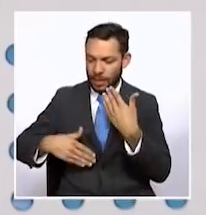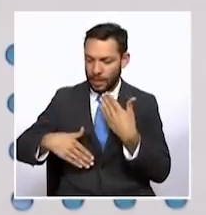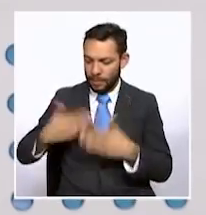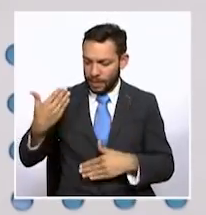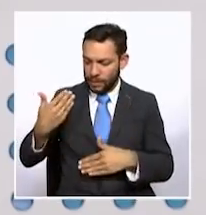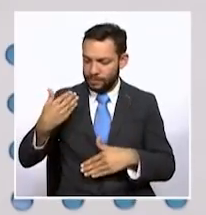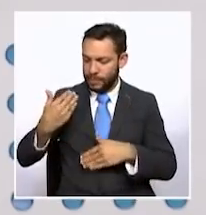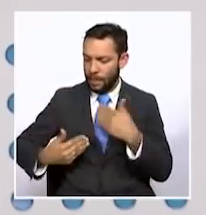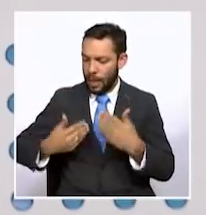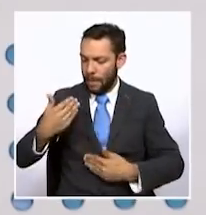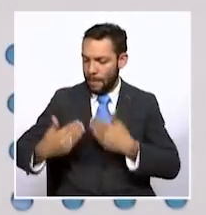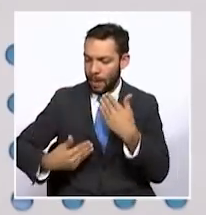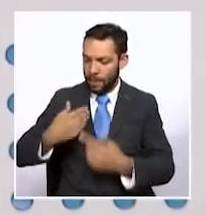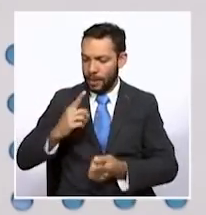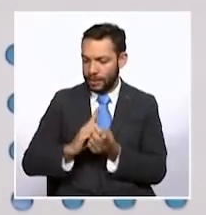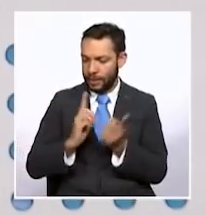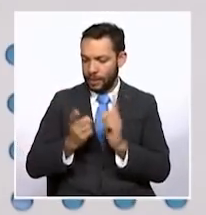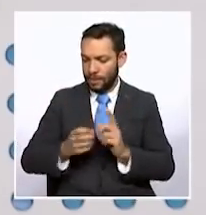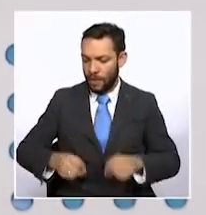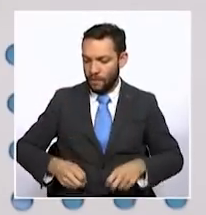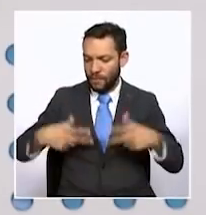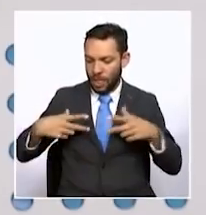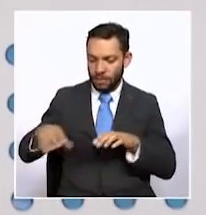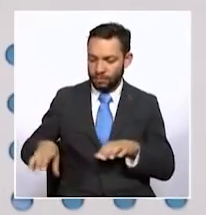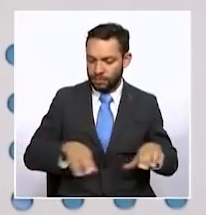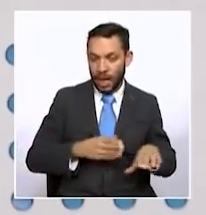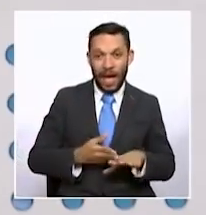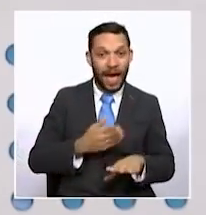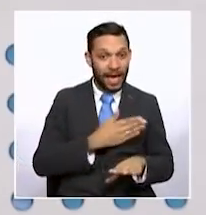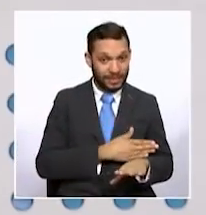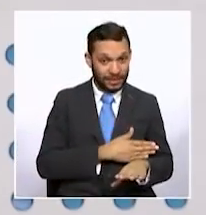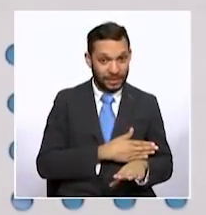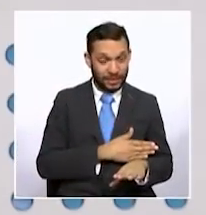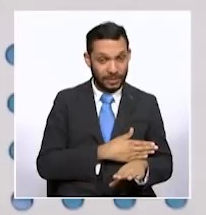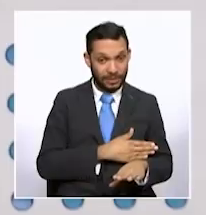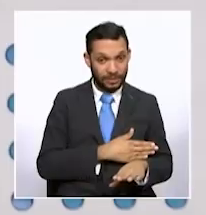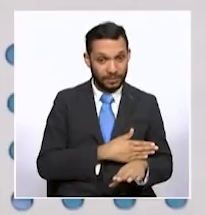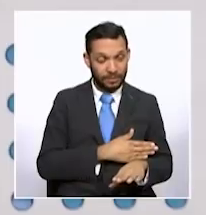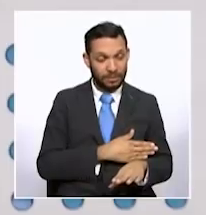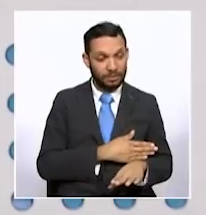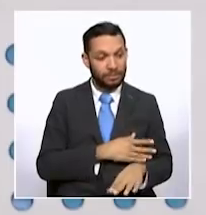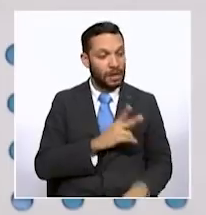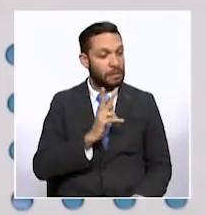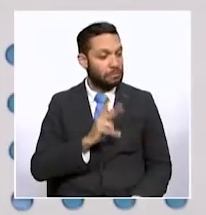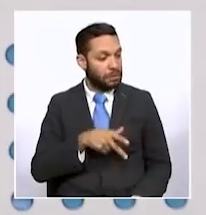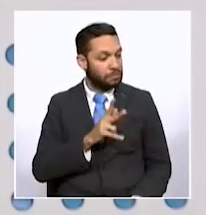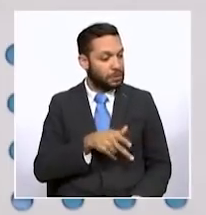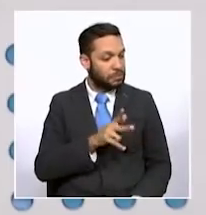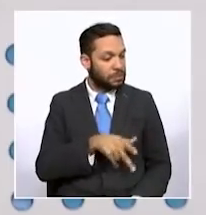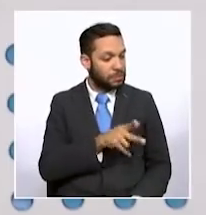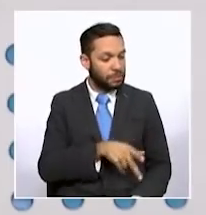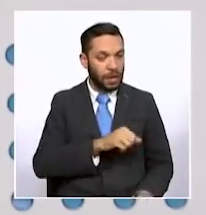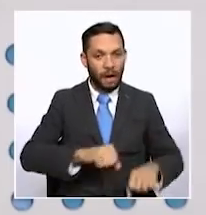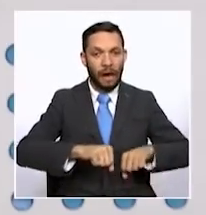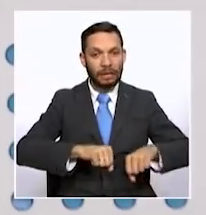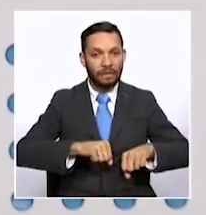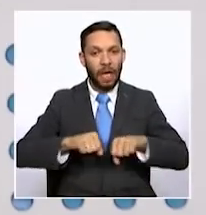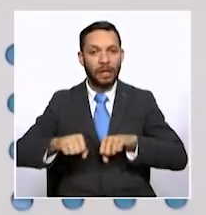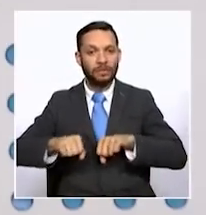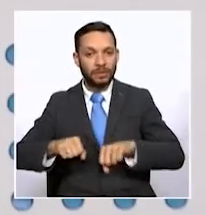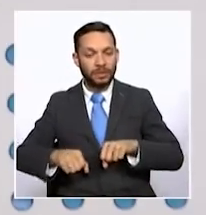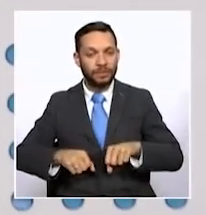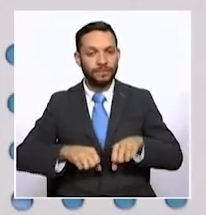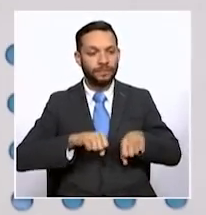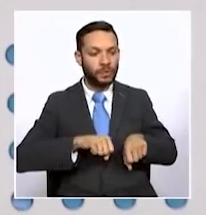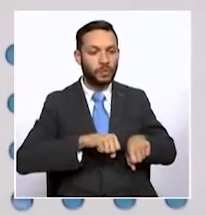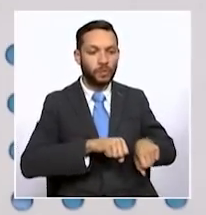sus hábitos de vida. Entonces antes eran pacientes que eran muy deambuladores, iban a sus actividades cotidianas, salían al supermercado, a